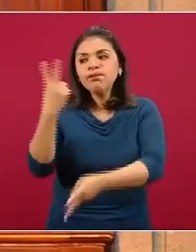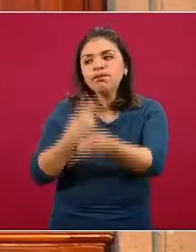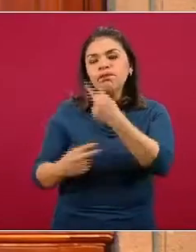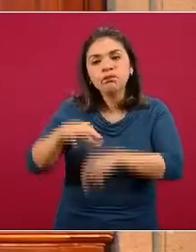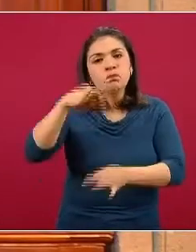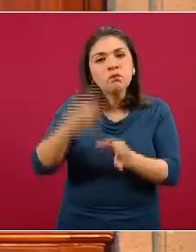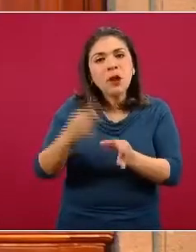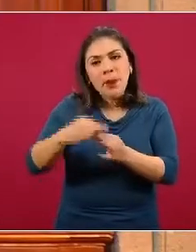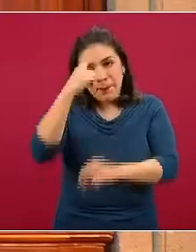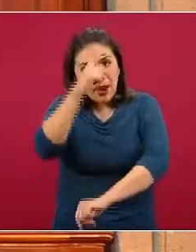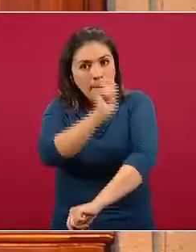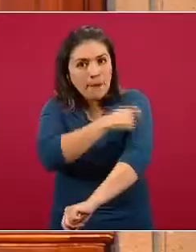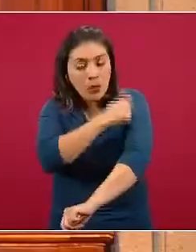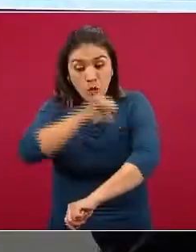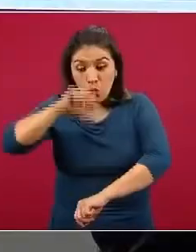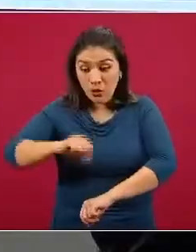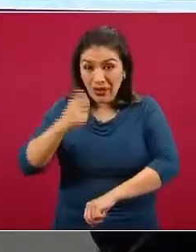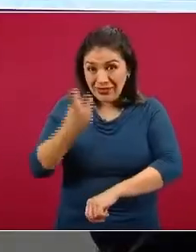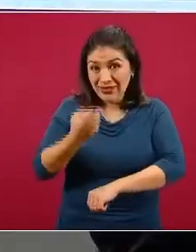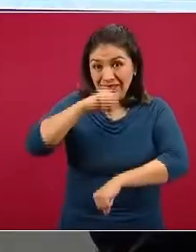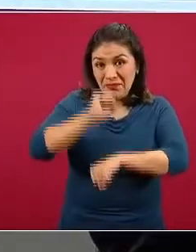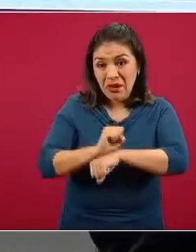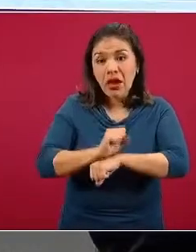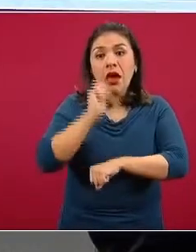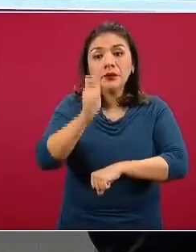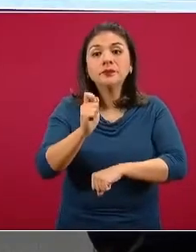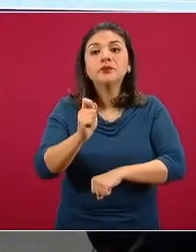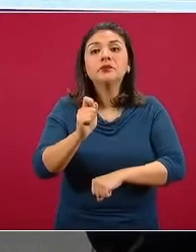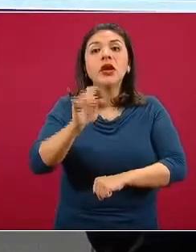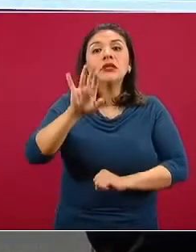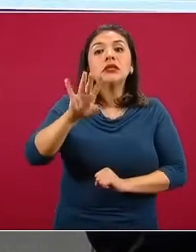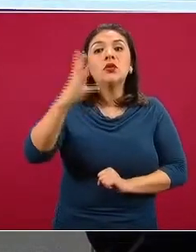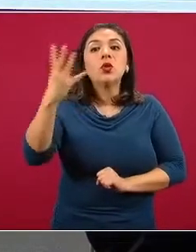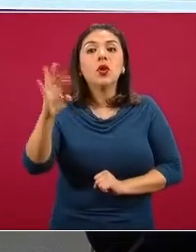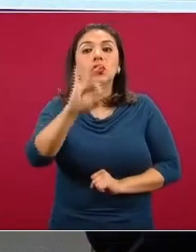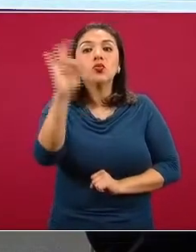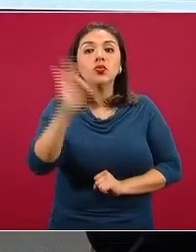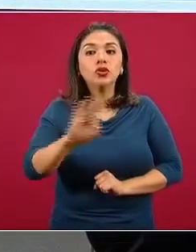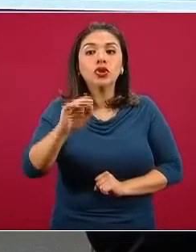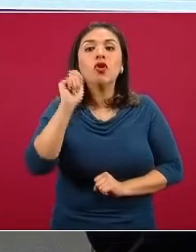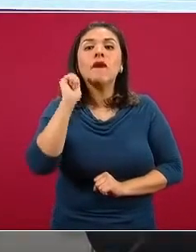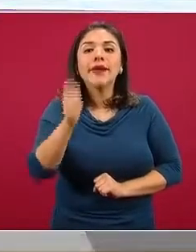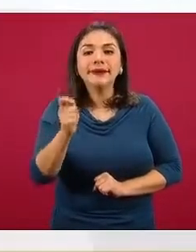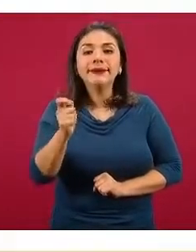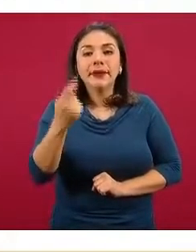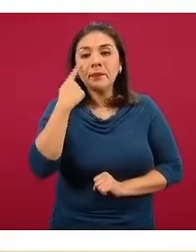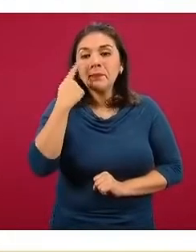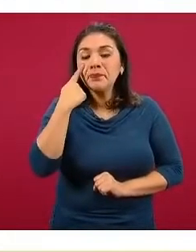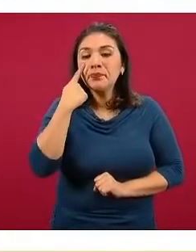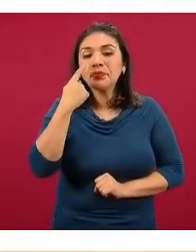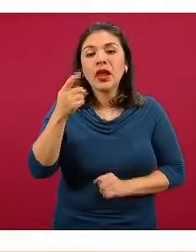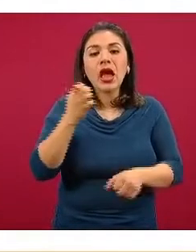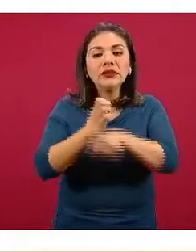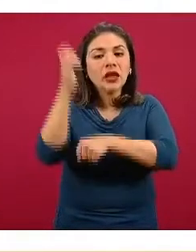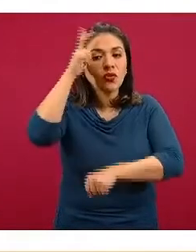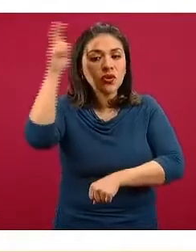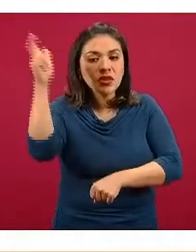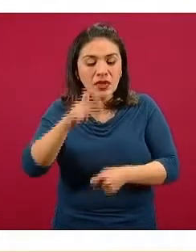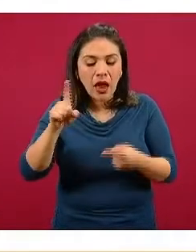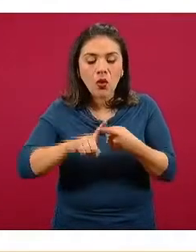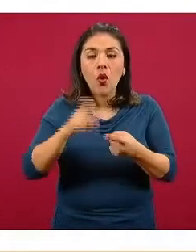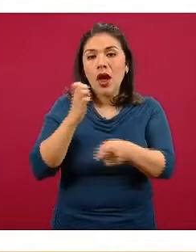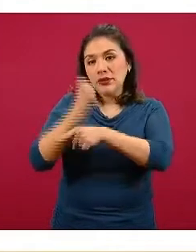al punto de corte para esta semana, que pedía un avance del 54%. Entre ellas tenemos a Hidalgo, al Estado